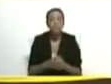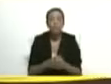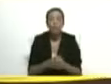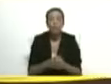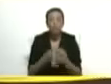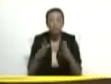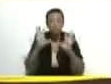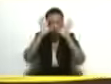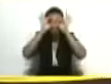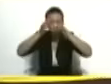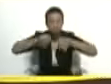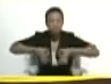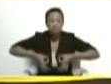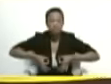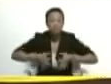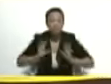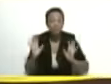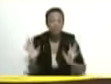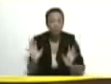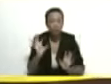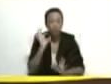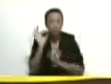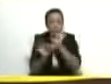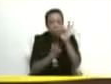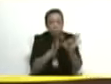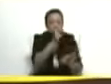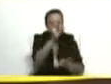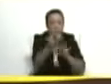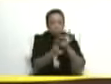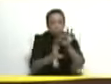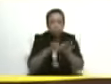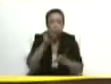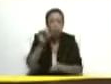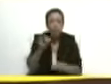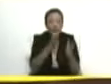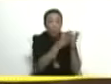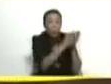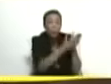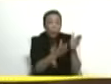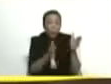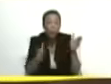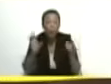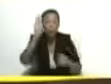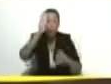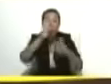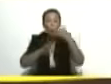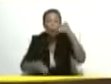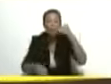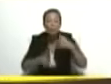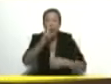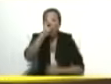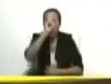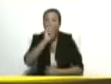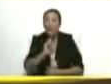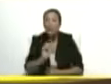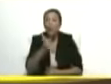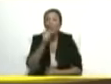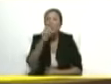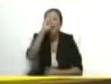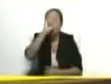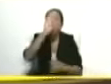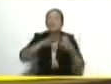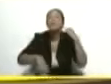miremos con detalle la trayectoria de las últimas décadas y los últimos años.